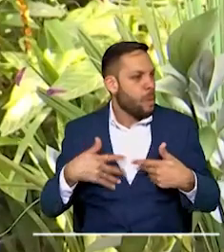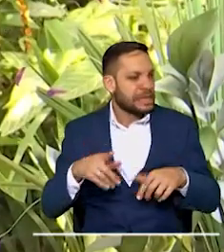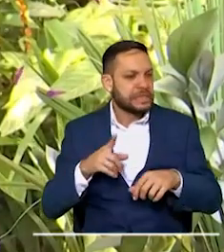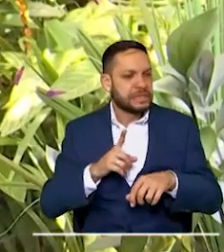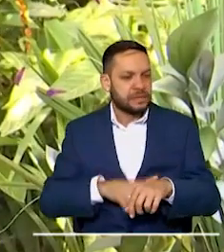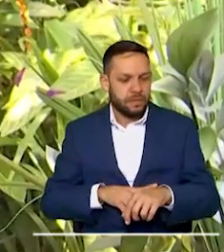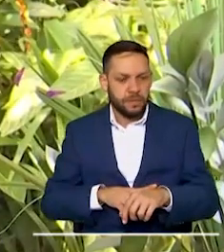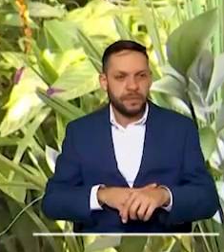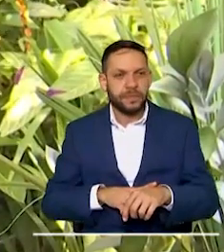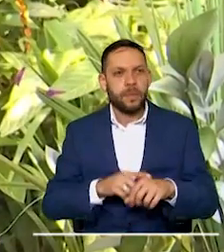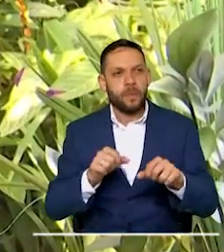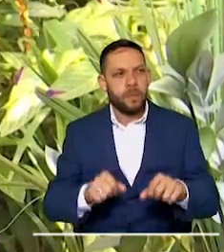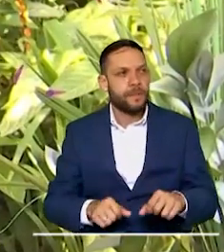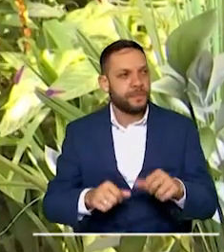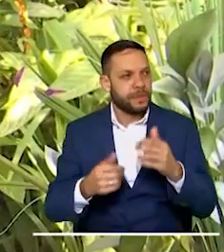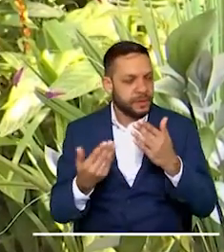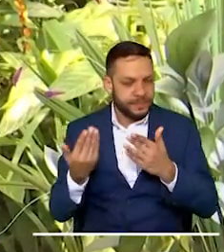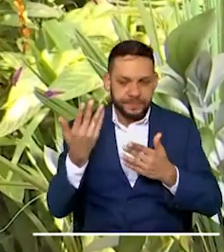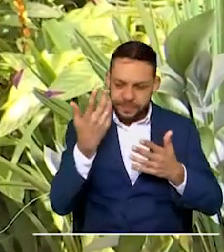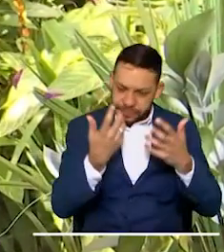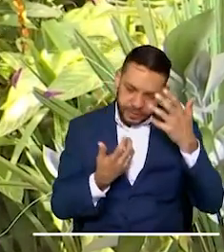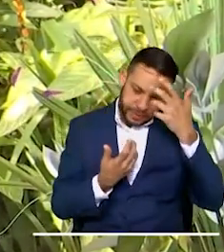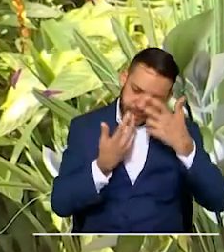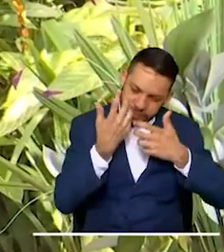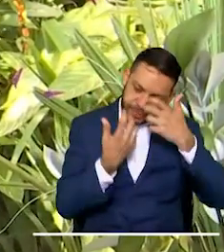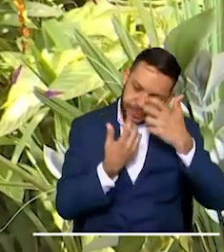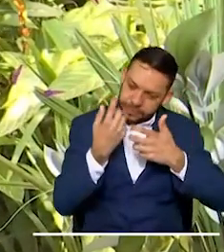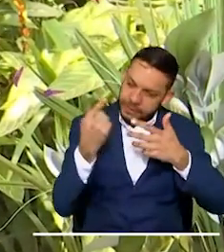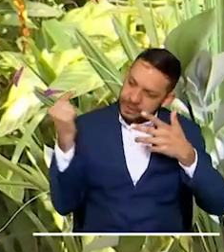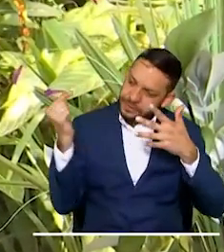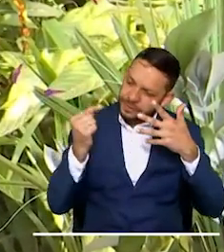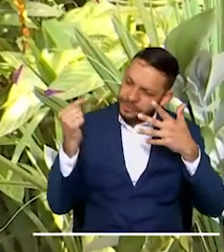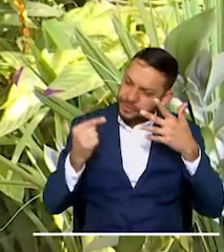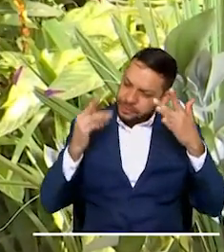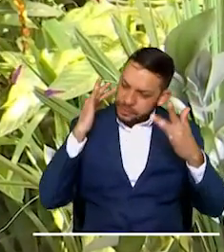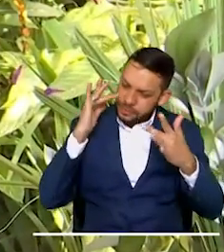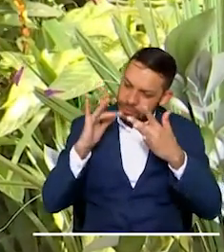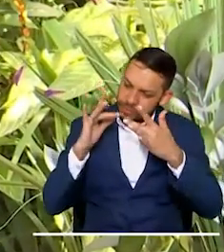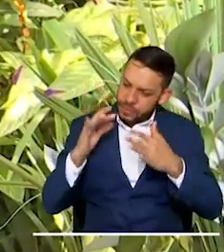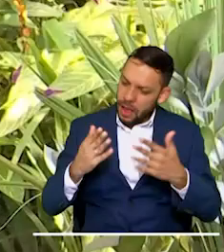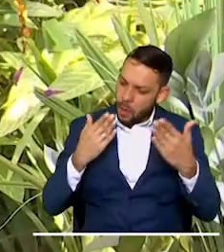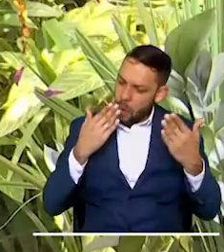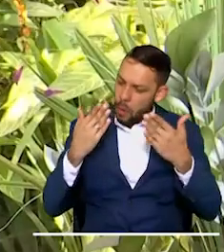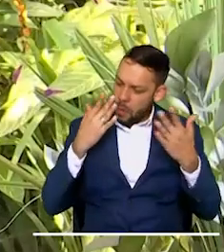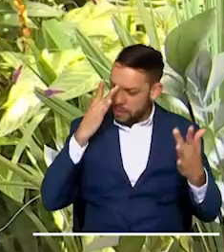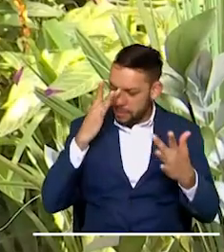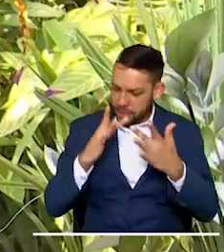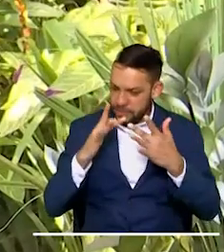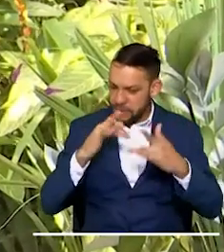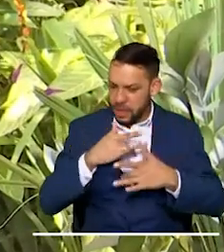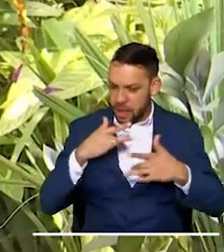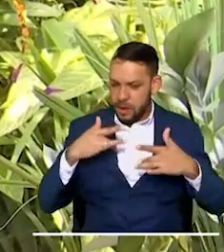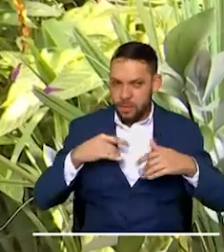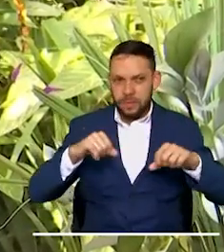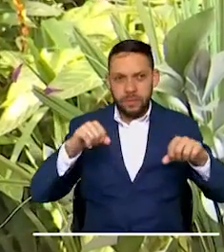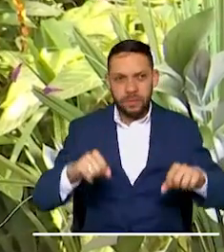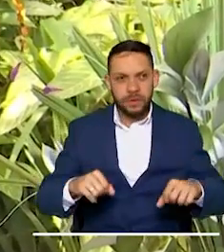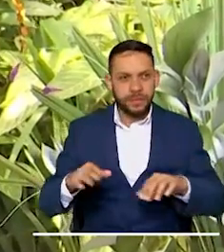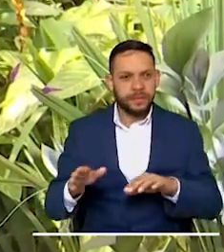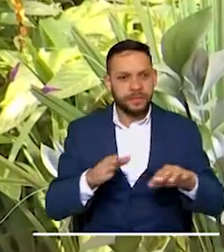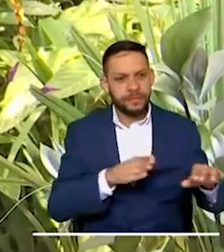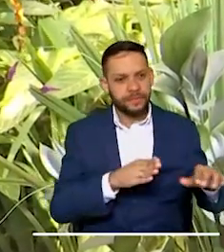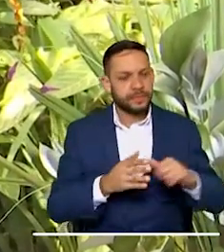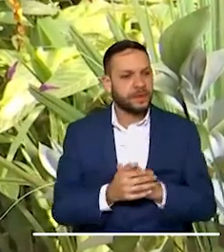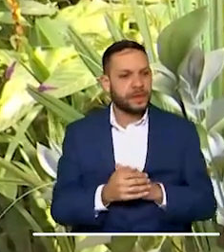esto es muy importante para que los exámenes salgan bien hechos, sean confiables. Sobre todo